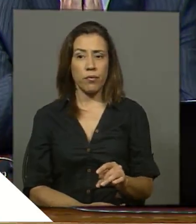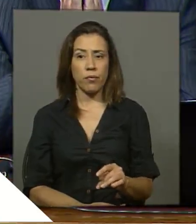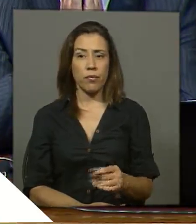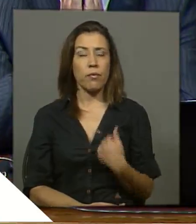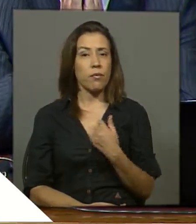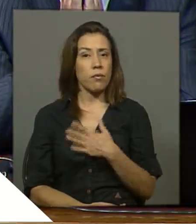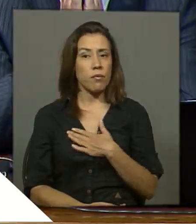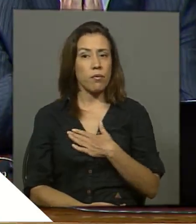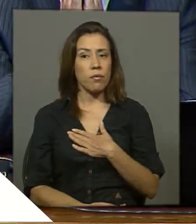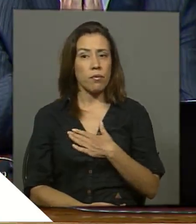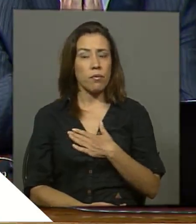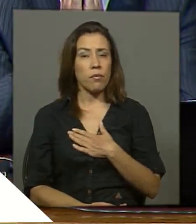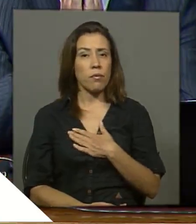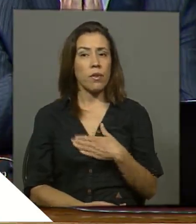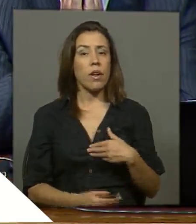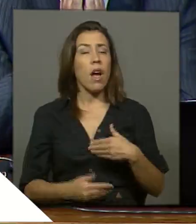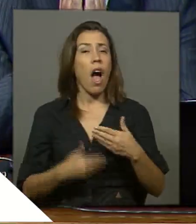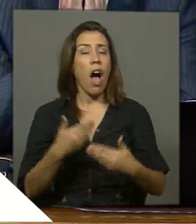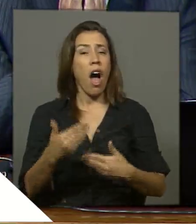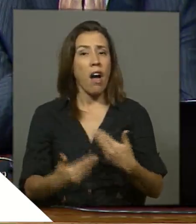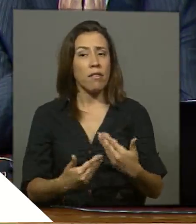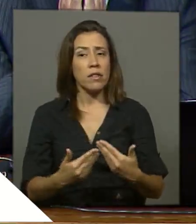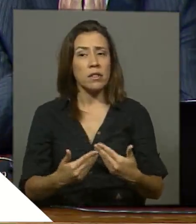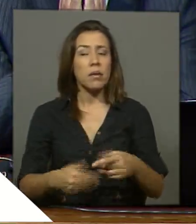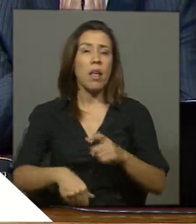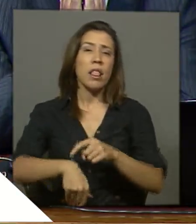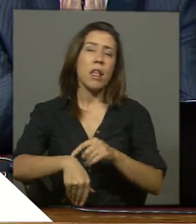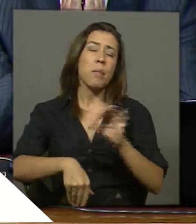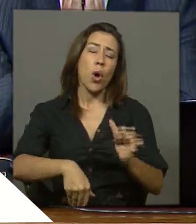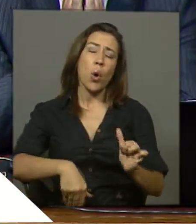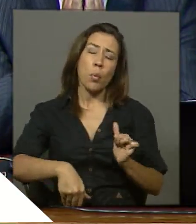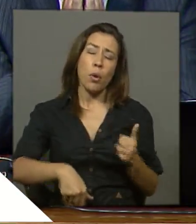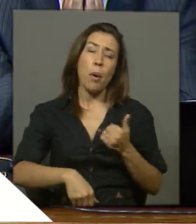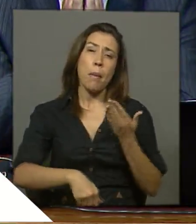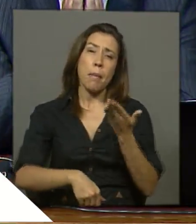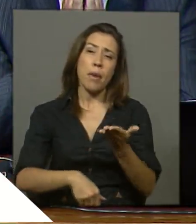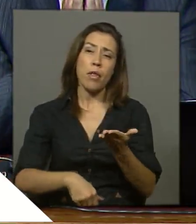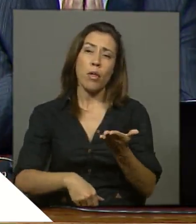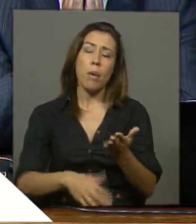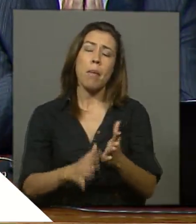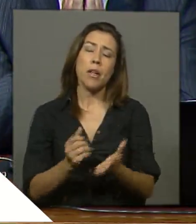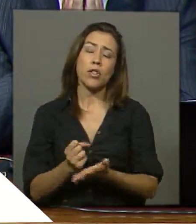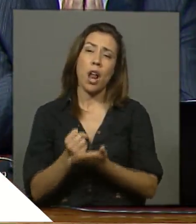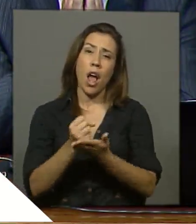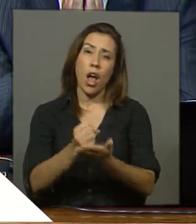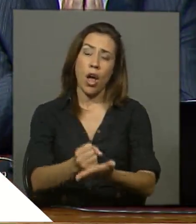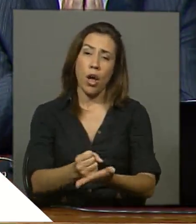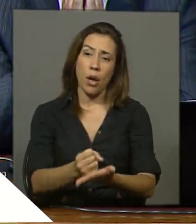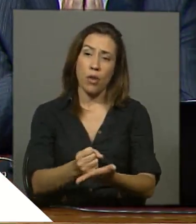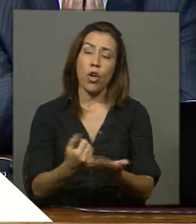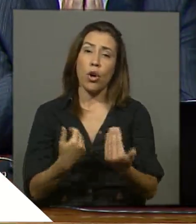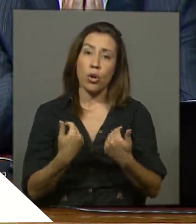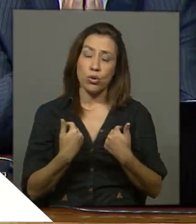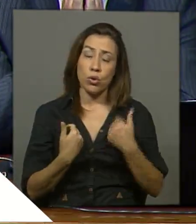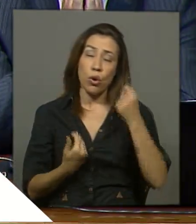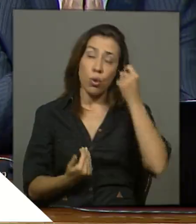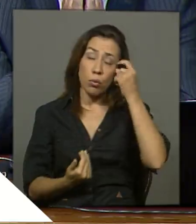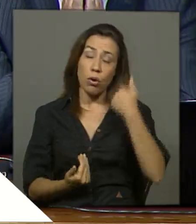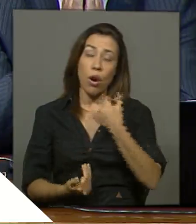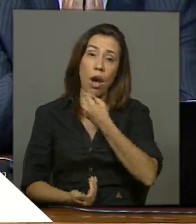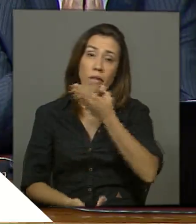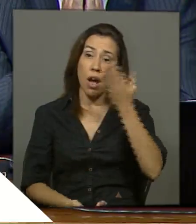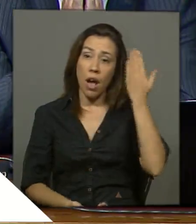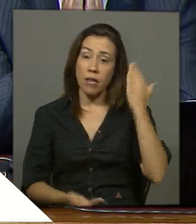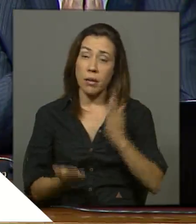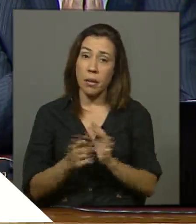me interesa que esto sea fluya con naturalidad tenemos un tiempo de duración etcétera les pido todos la mayor colaboración Yo entiendo y lo he dicho desde el